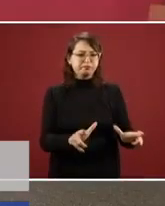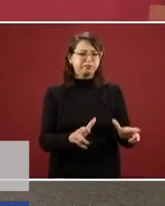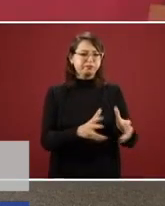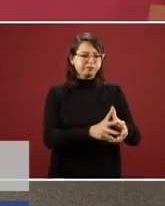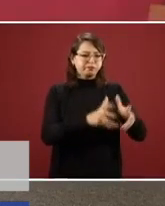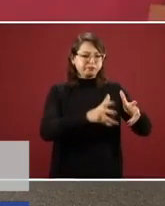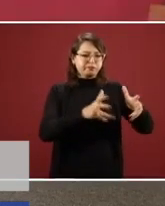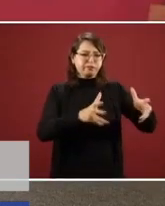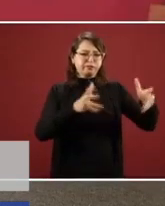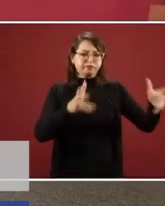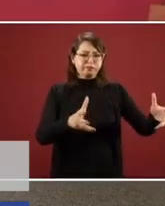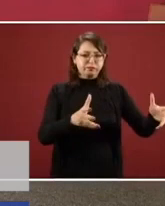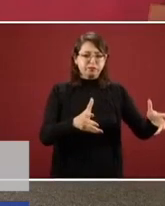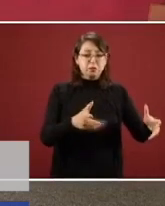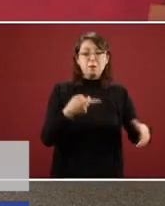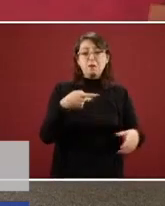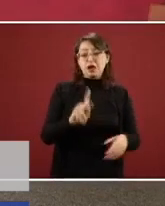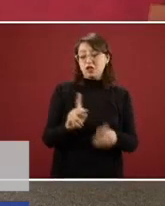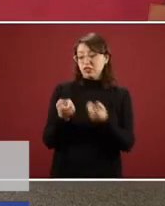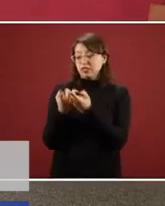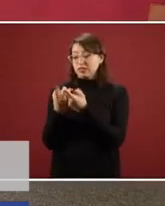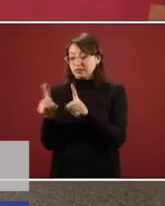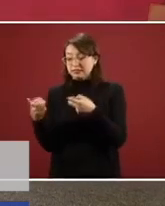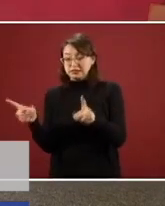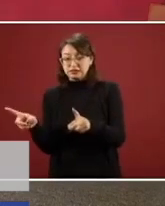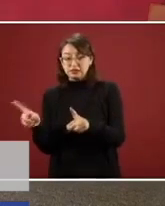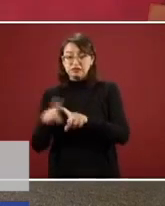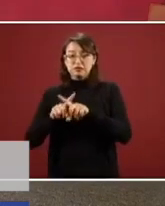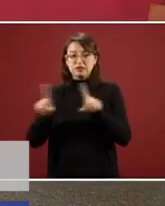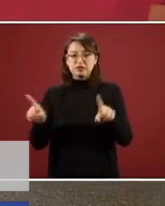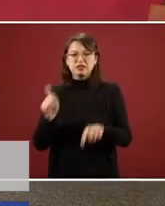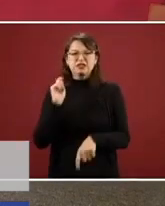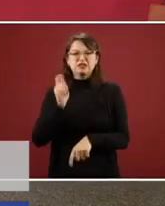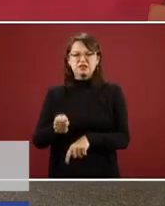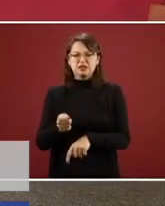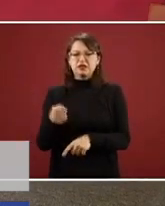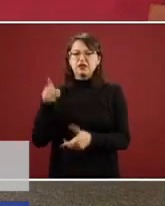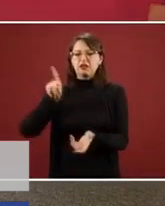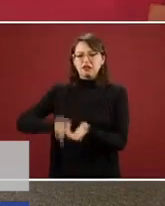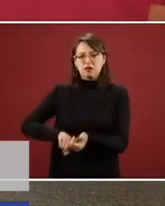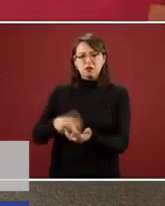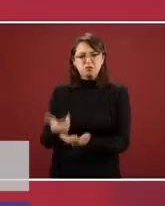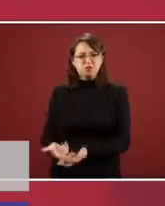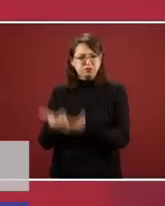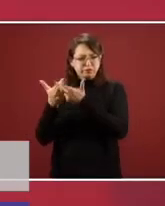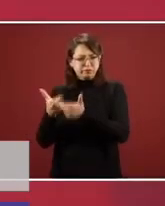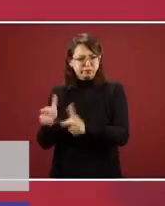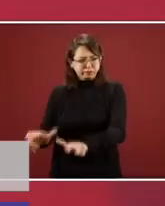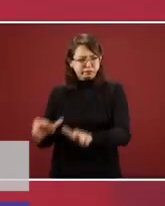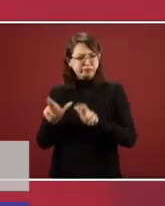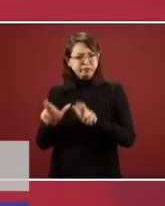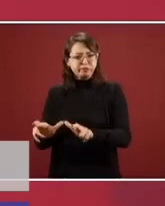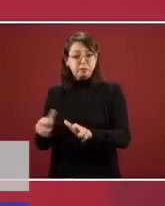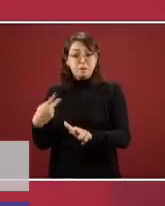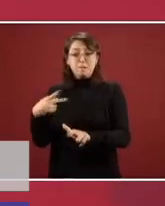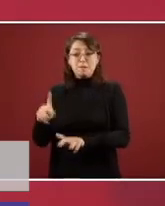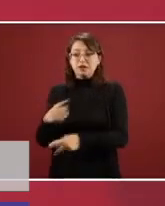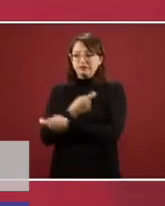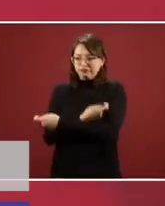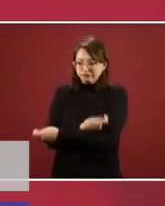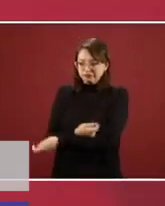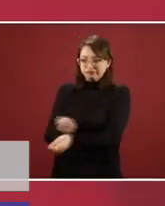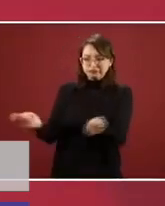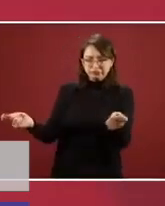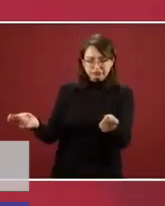lo contrario, y reitera que lleva más de 40 años trabajando por los pobres y por los indígenas de México. Inició en 1977